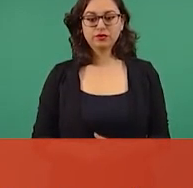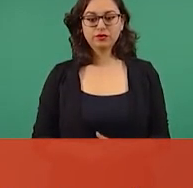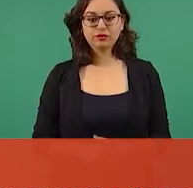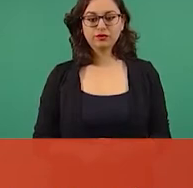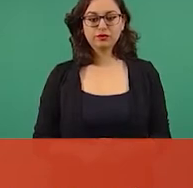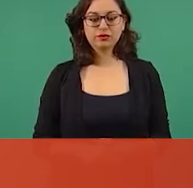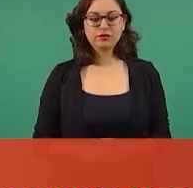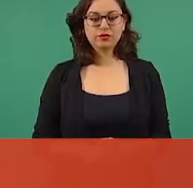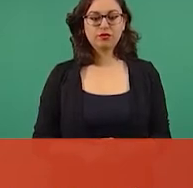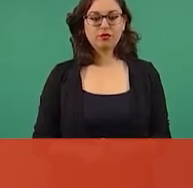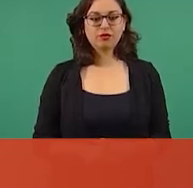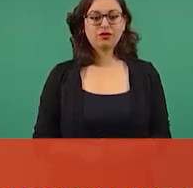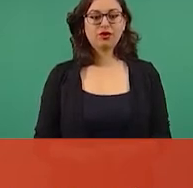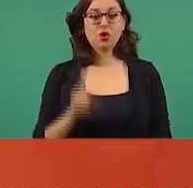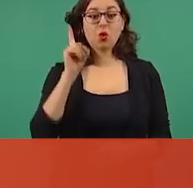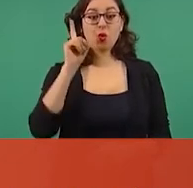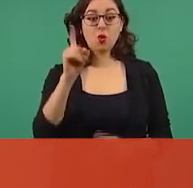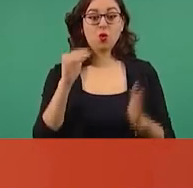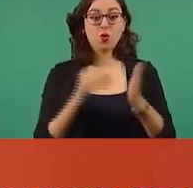Un